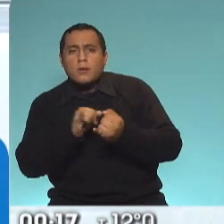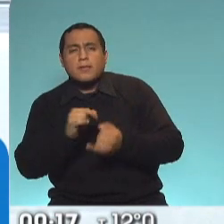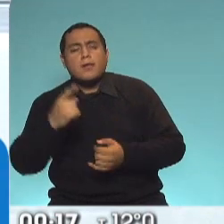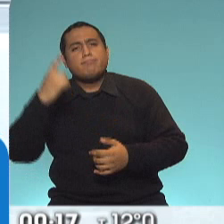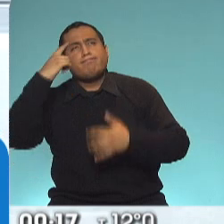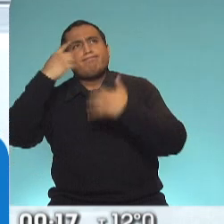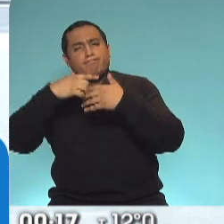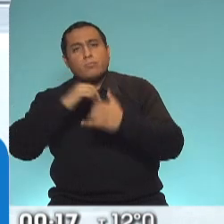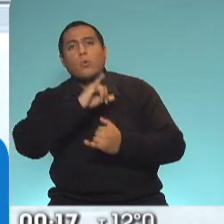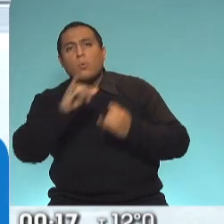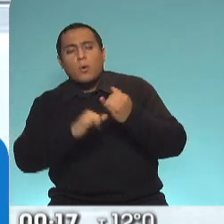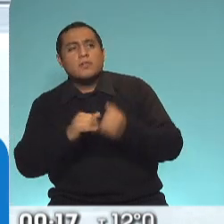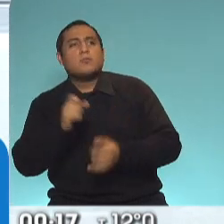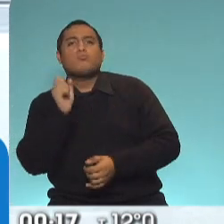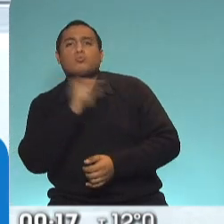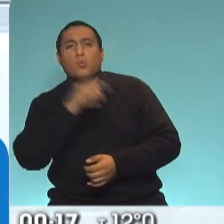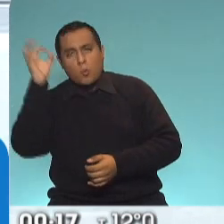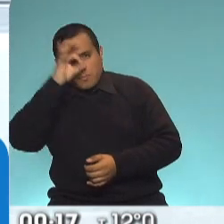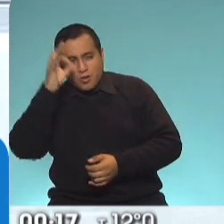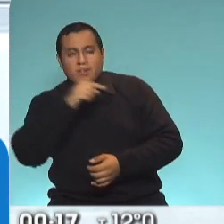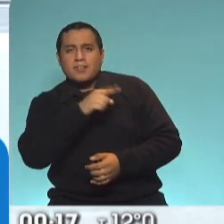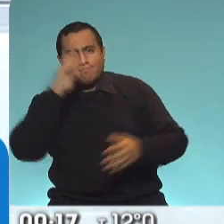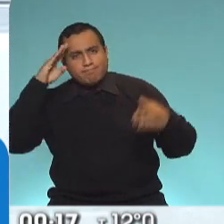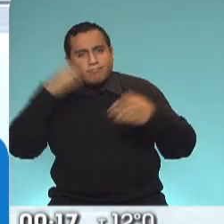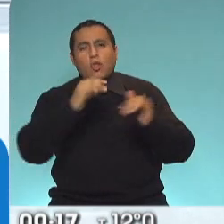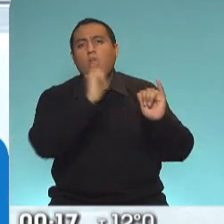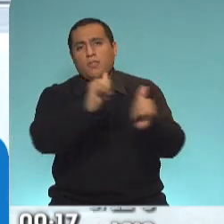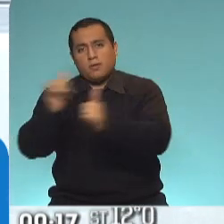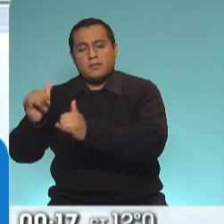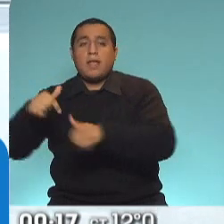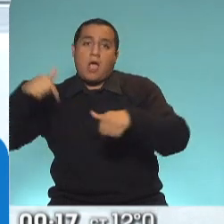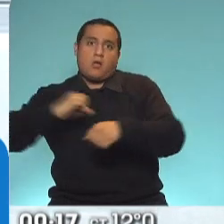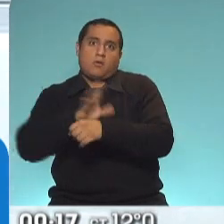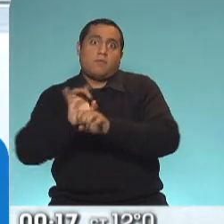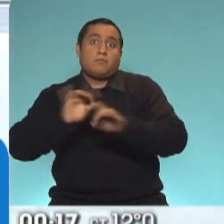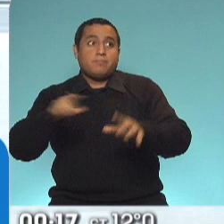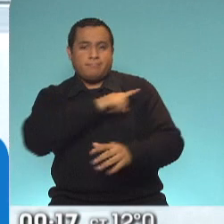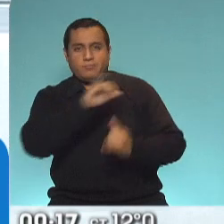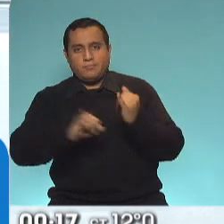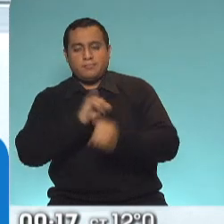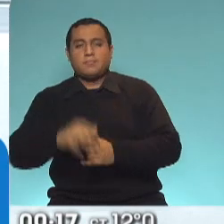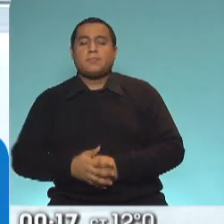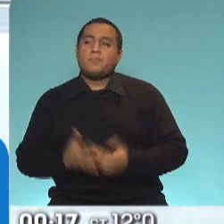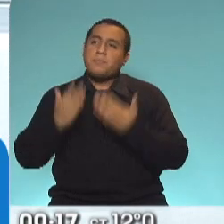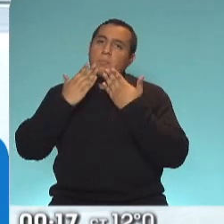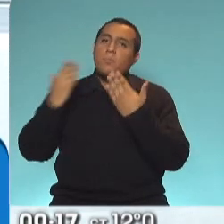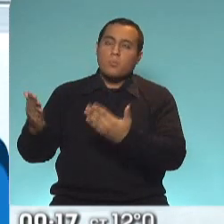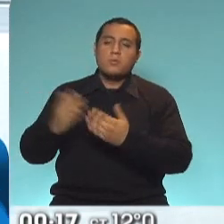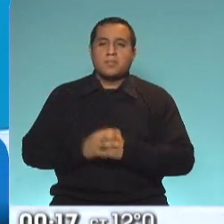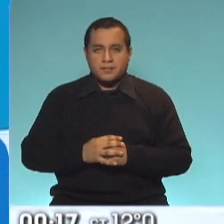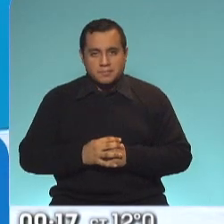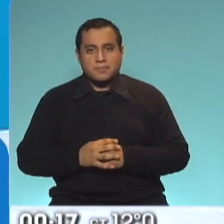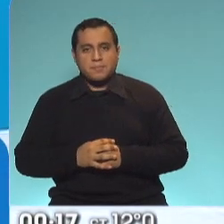mirada en relación especialmente a adolescentes en el contexto de la pandemia de coronavirus. Bueno, muchas gracias,